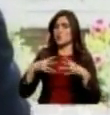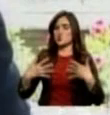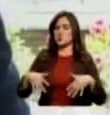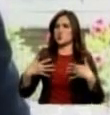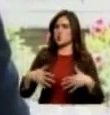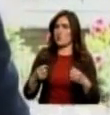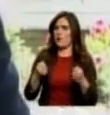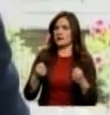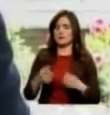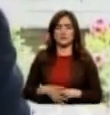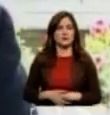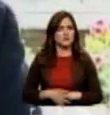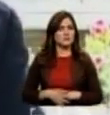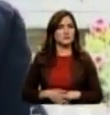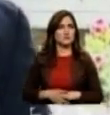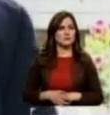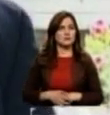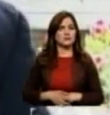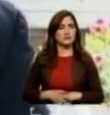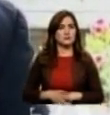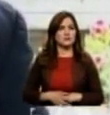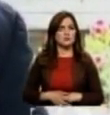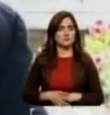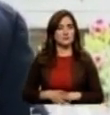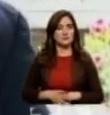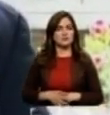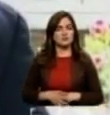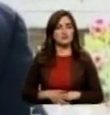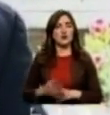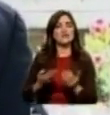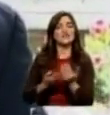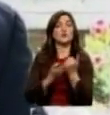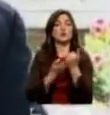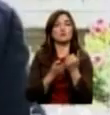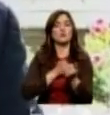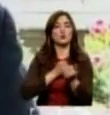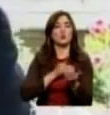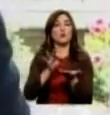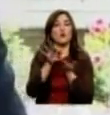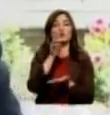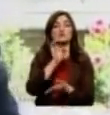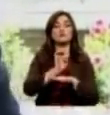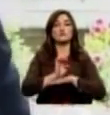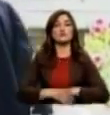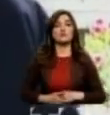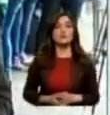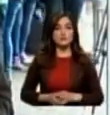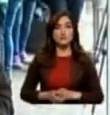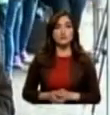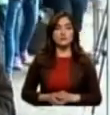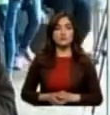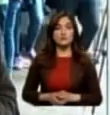como repito, como dije antes, se trata de recursos que son del pueblo ecuatoriano.